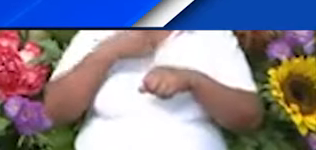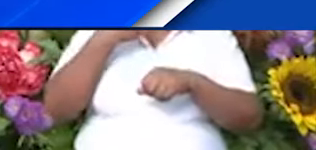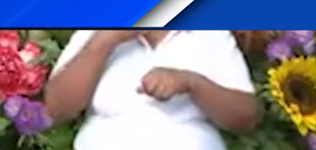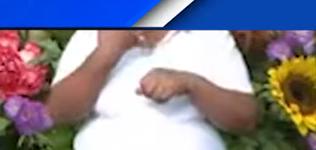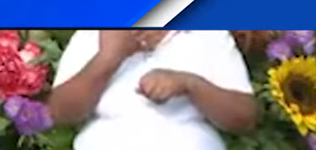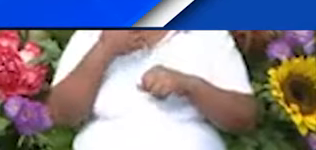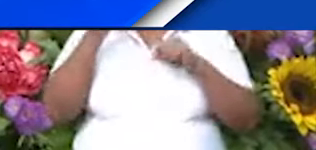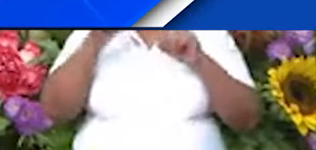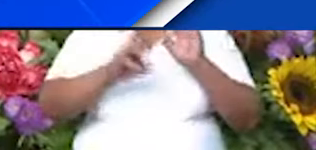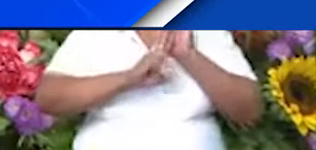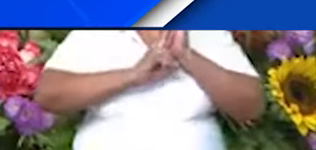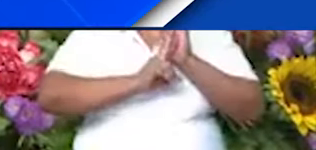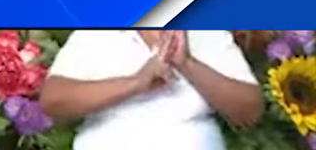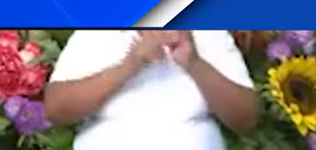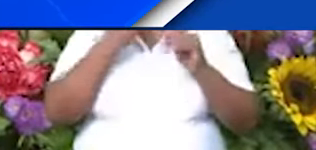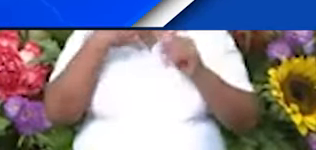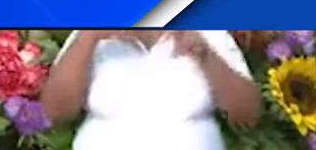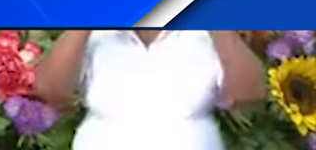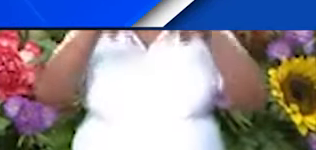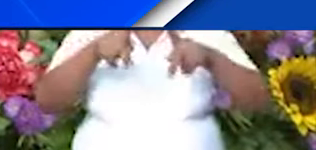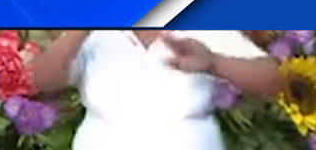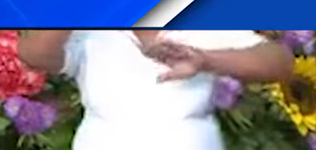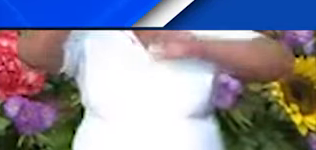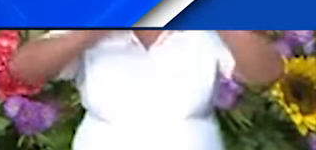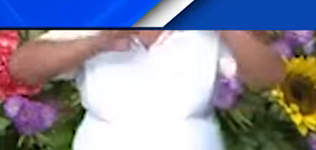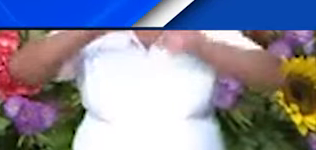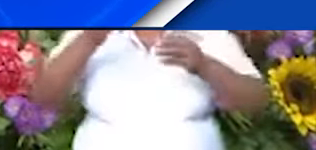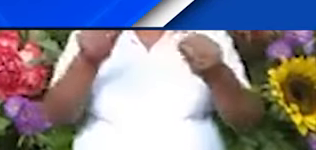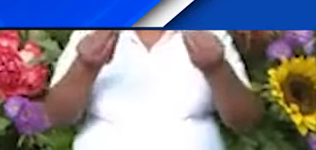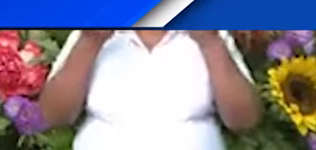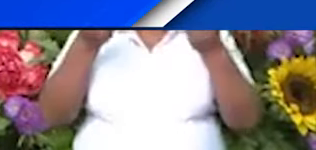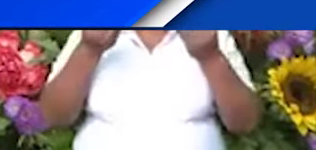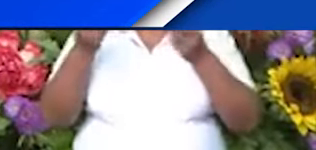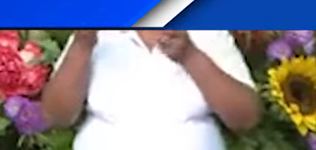resultados en la participación ciudadana con un